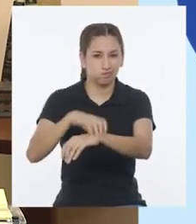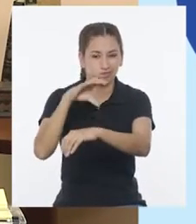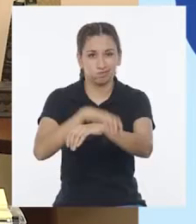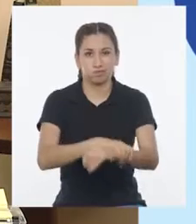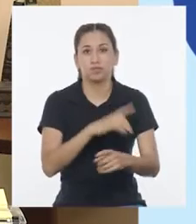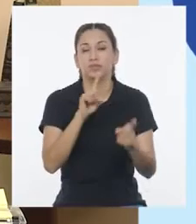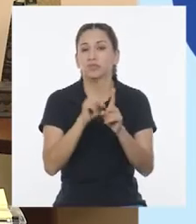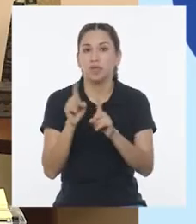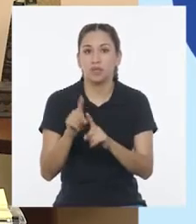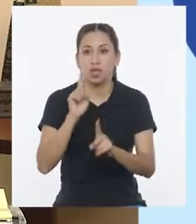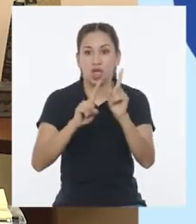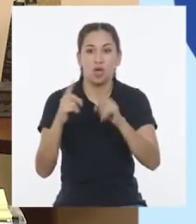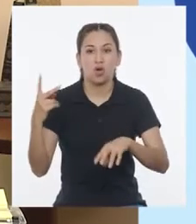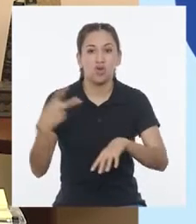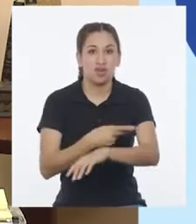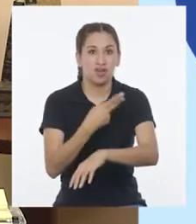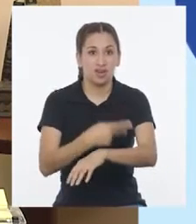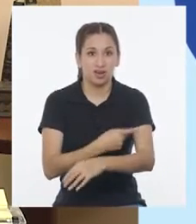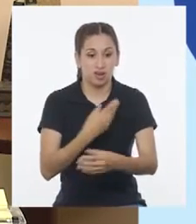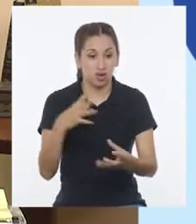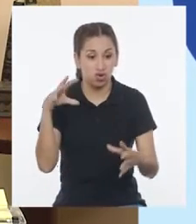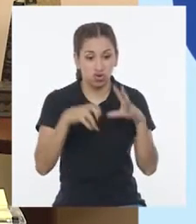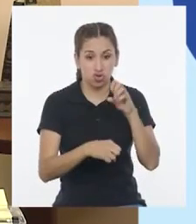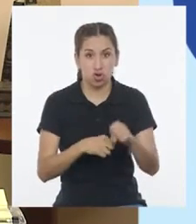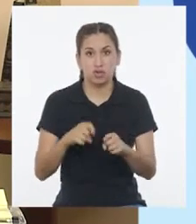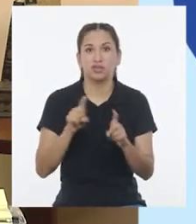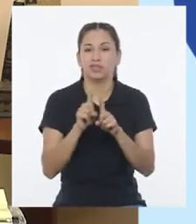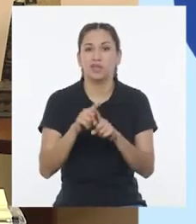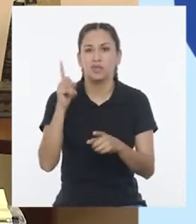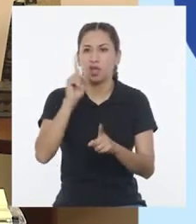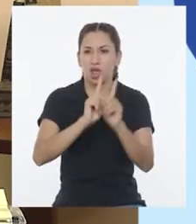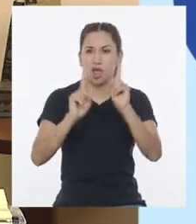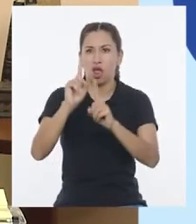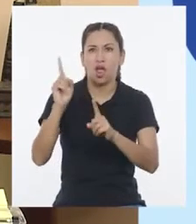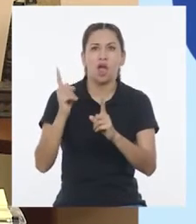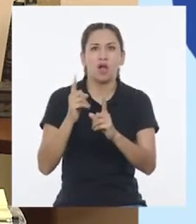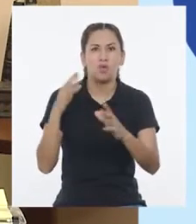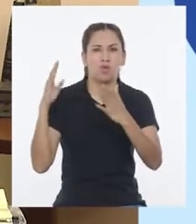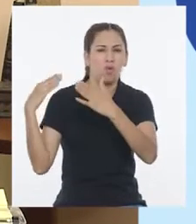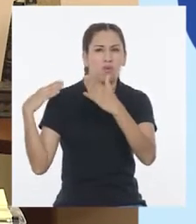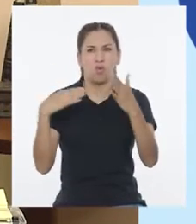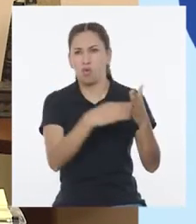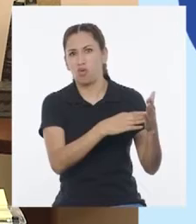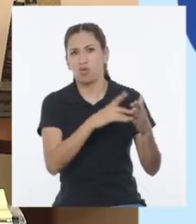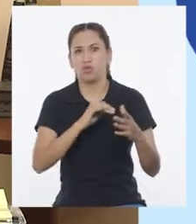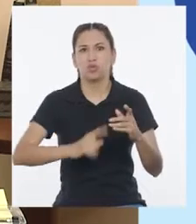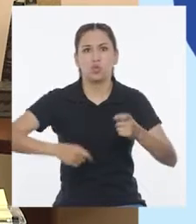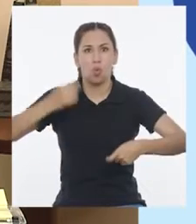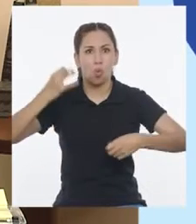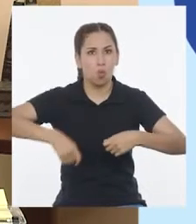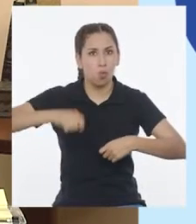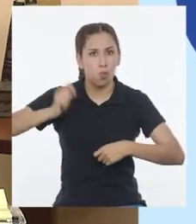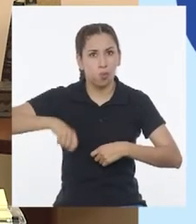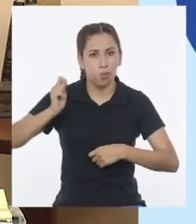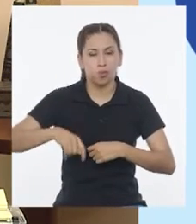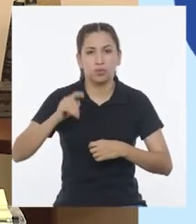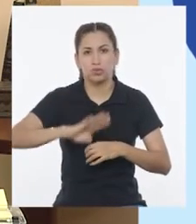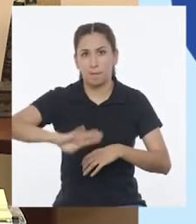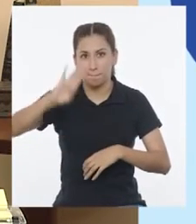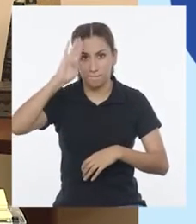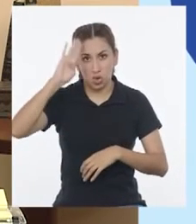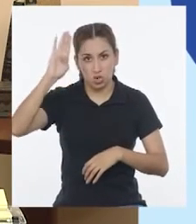los abigeos, y por otro lado, el rechazo a la corrupción de autoridades, jueces y policías